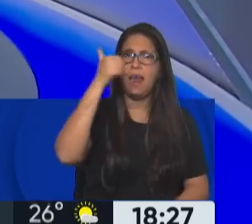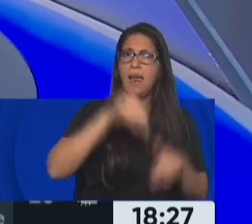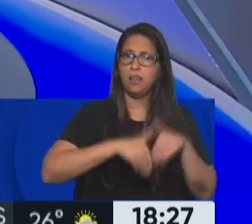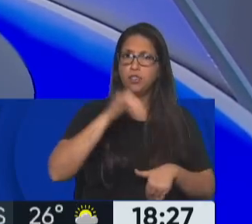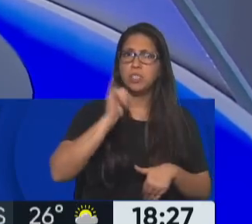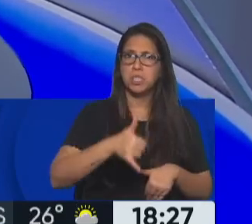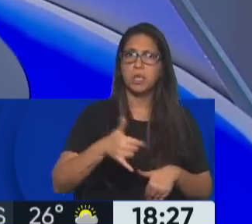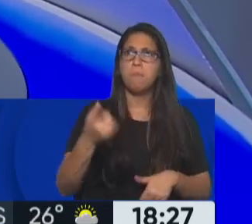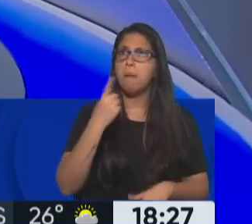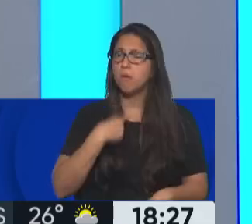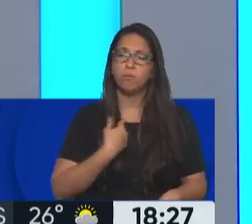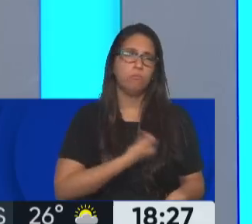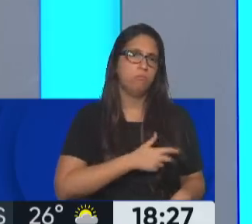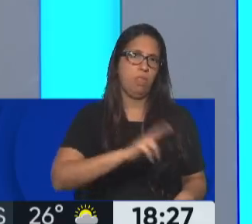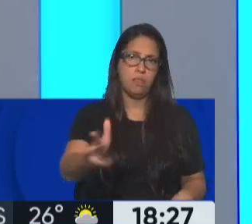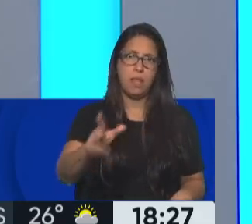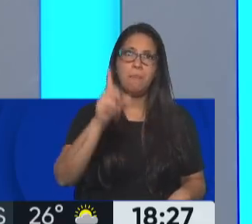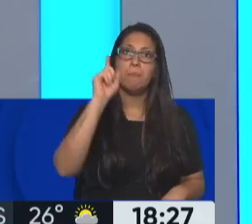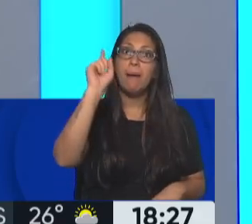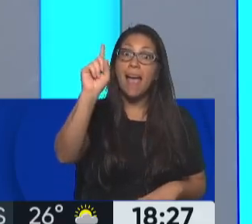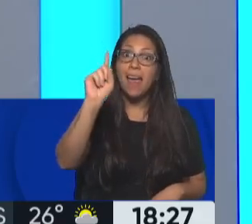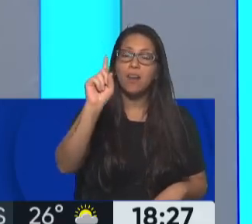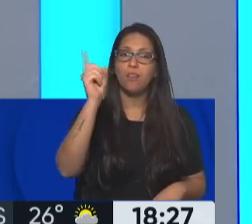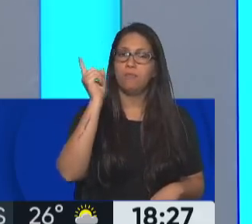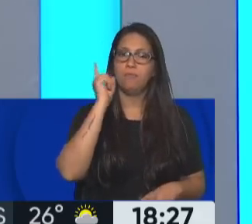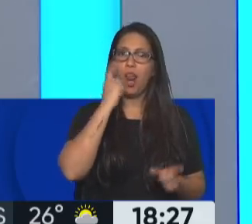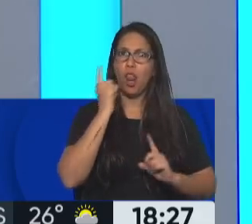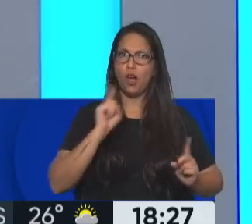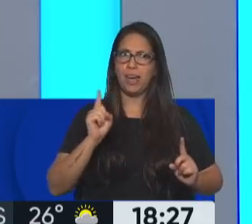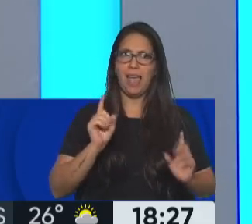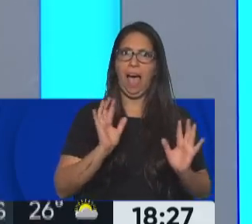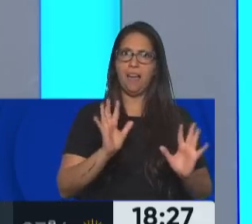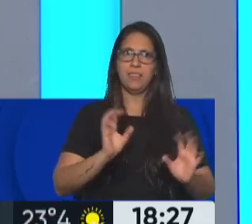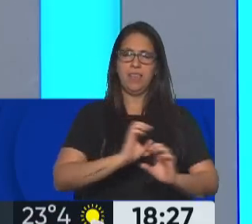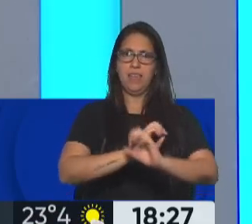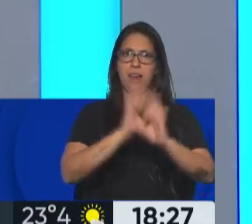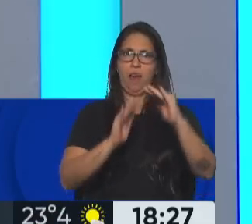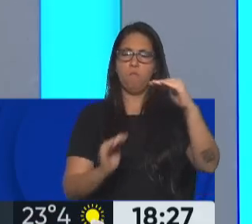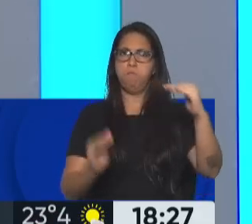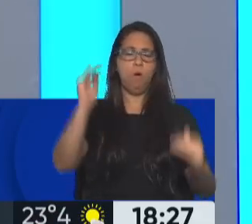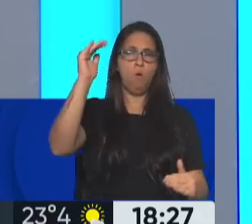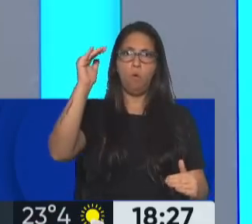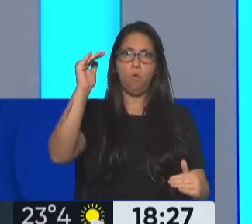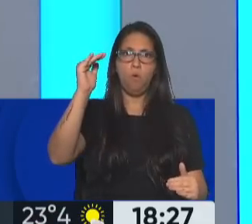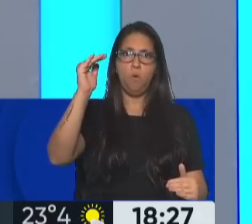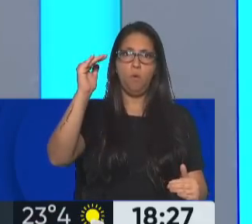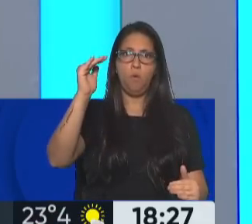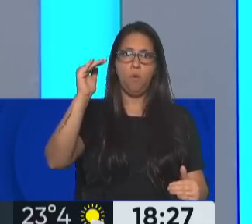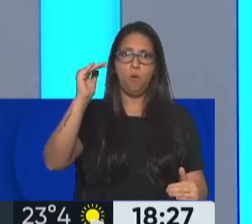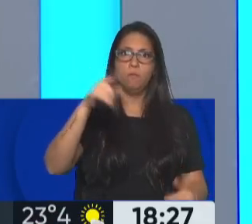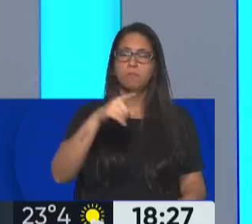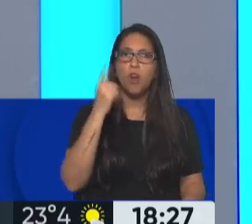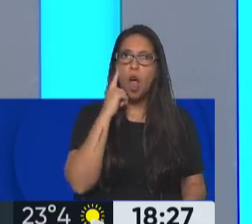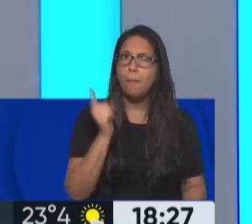preguntaban lo he dicho siempre, pero no creía que iba a ser tan claro el cambio, que él iba a